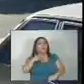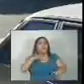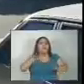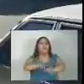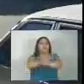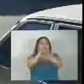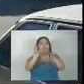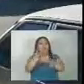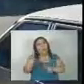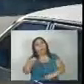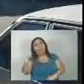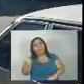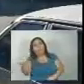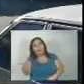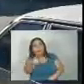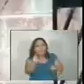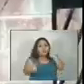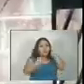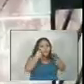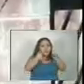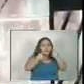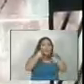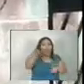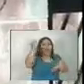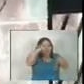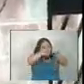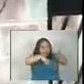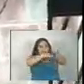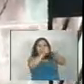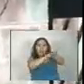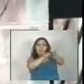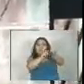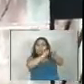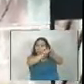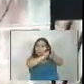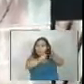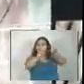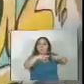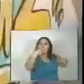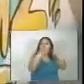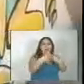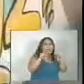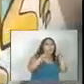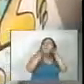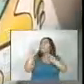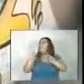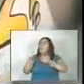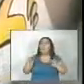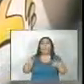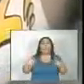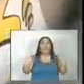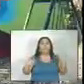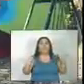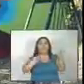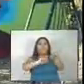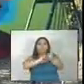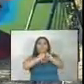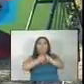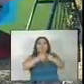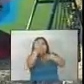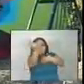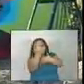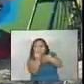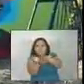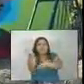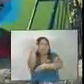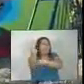habitantes y visitantes. Antes, los grafitis alusivos a pandillas se percibían por doquier. Ahora, se lucen murales decorativos